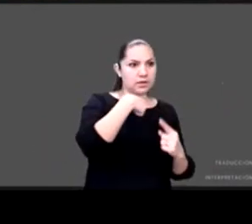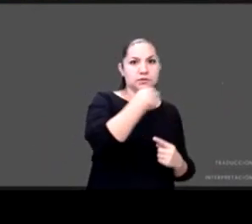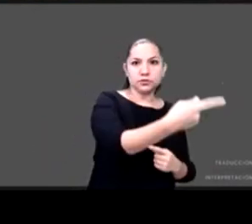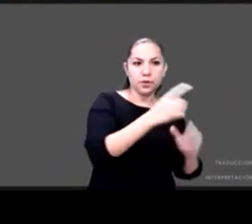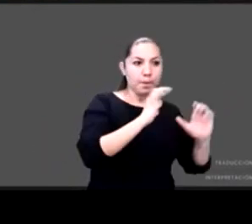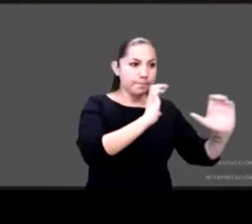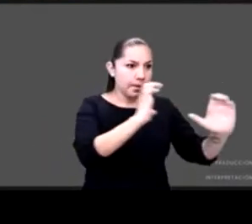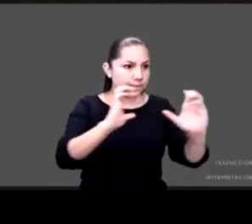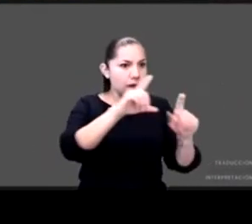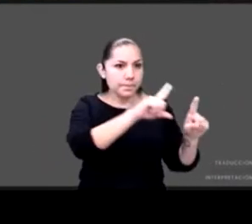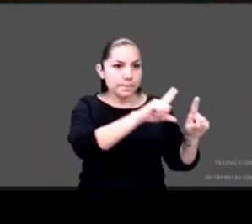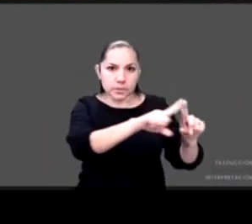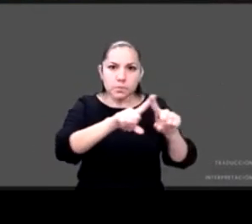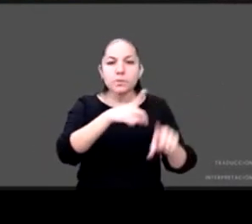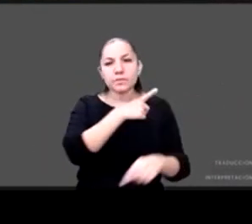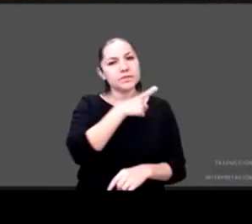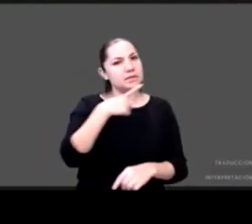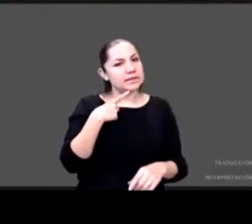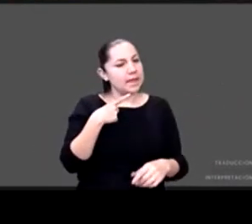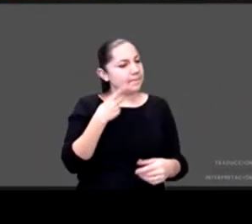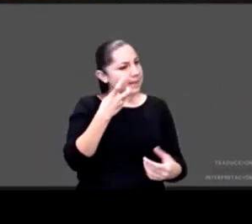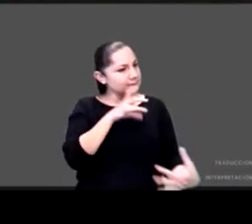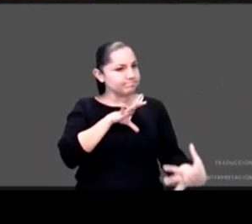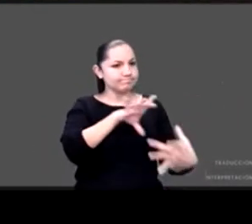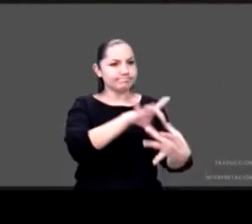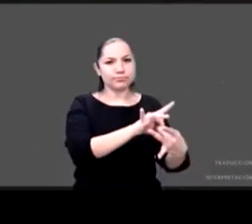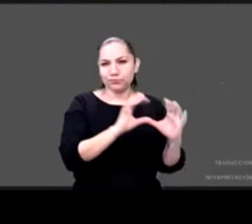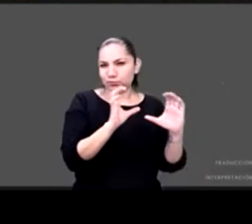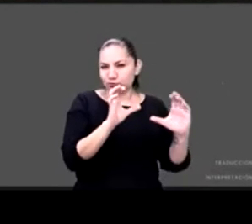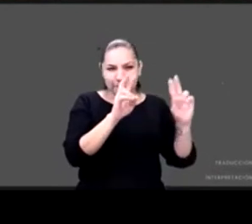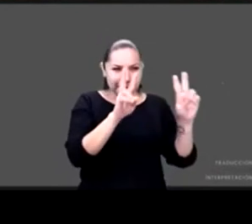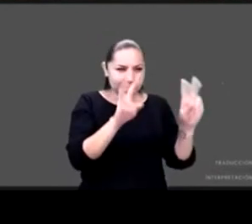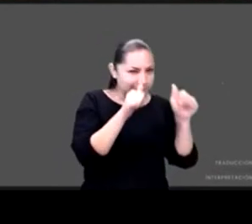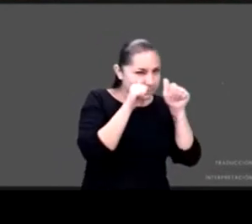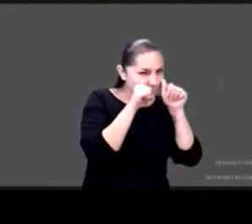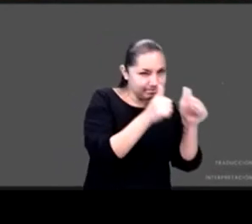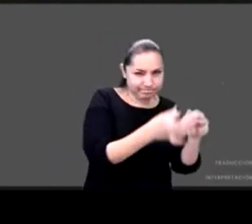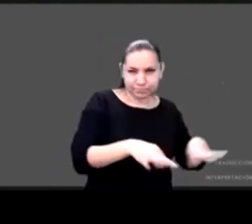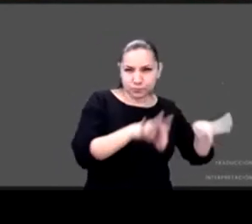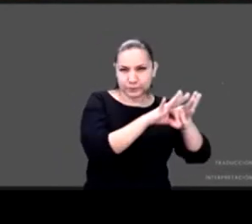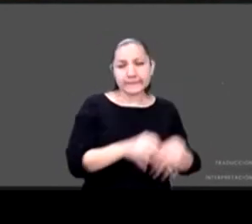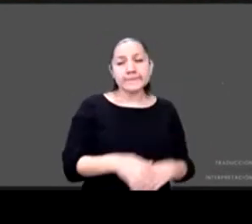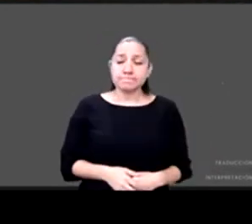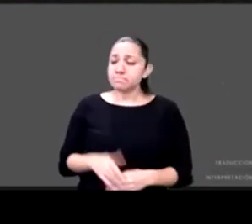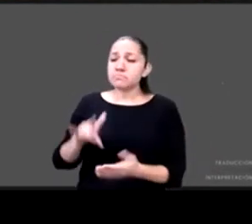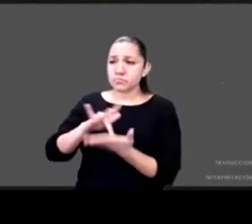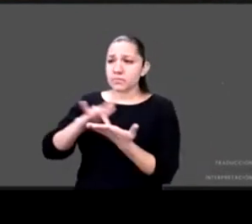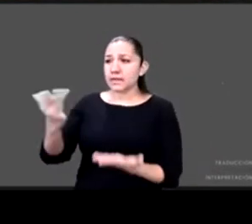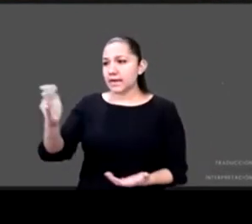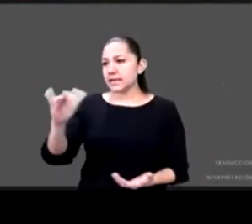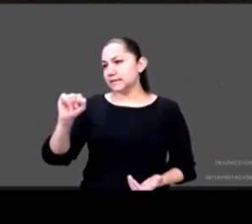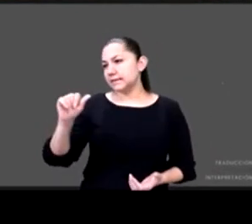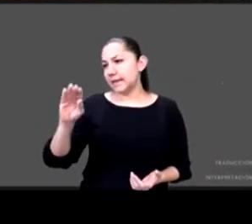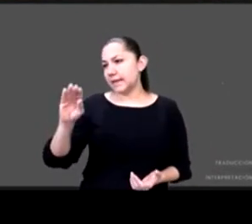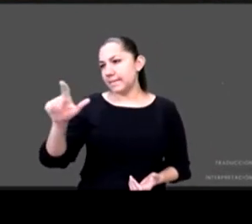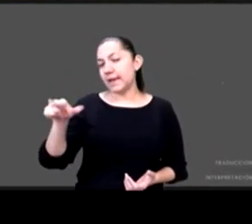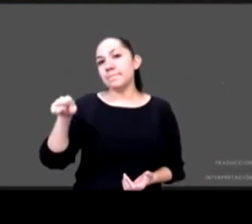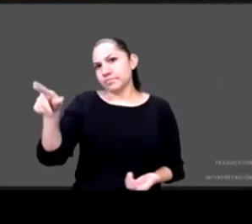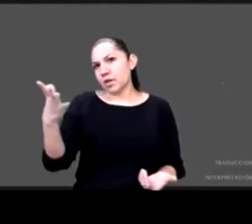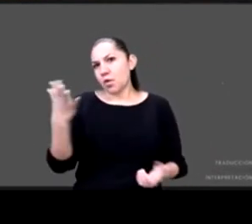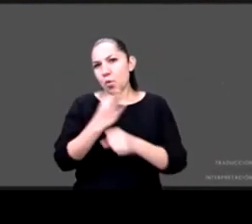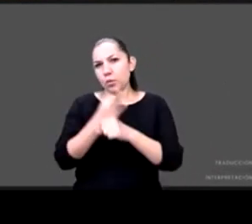Sí, gracias Isabel, por supuesto, porque finalmente estamos también pasando a un concepto distinto, que no solamente es la